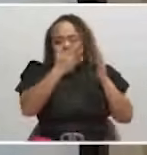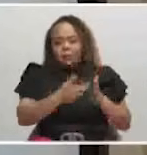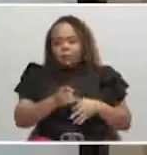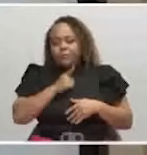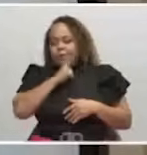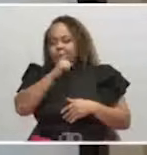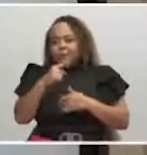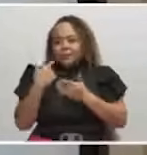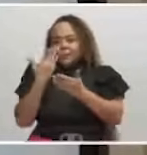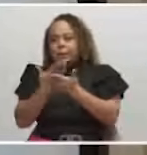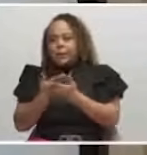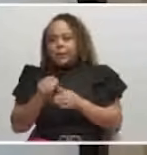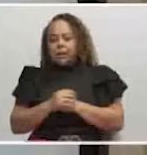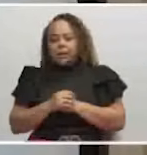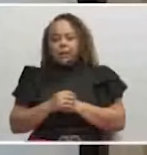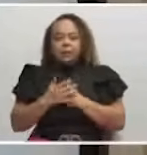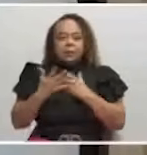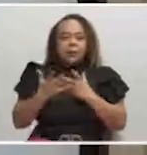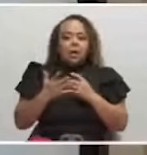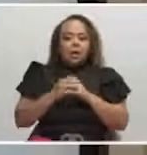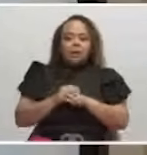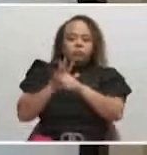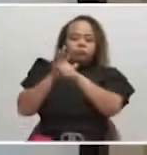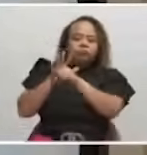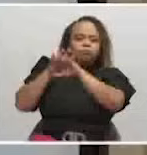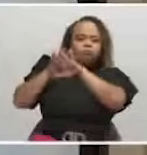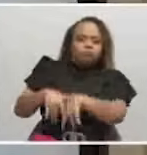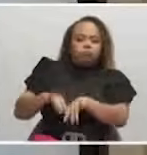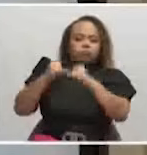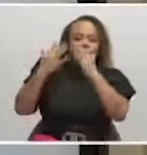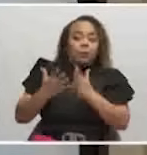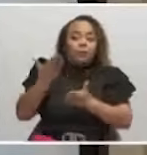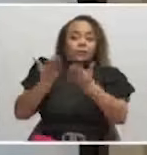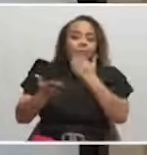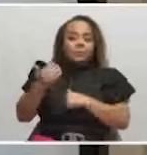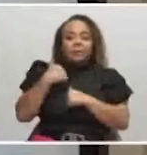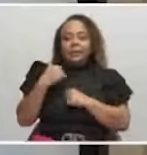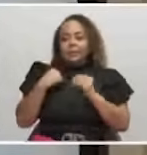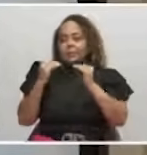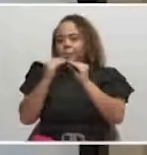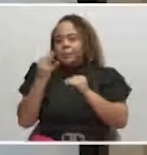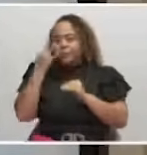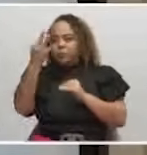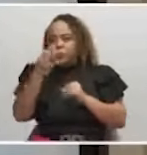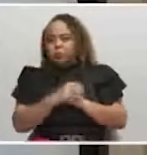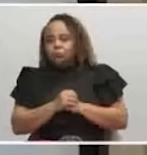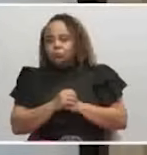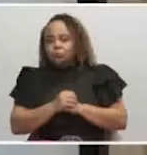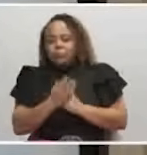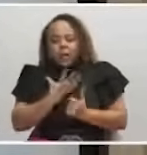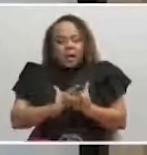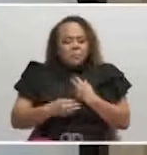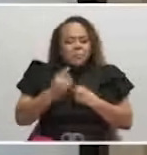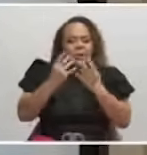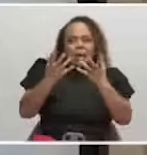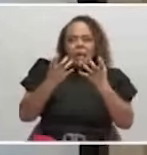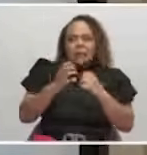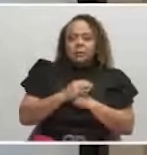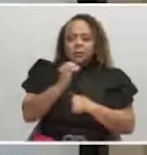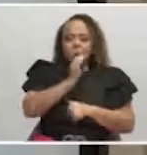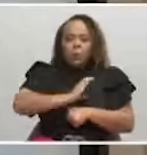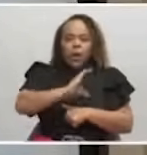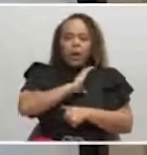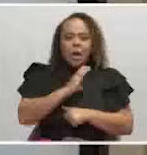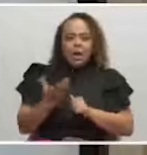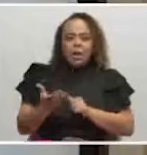va a llegar a opacar a jugadores que tal vez tengan el hambre y tengan las ganas o